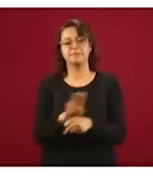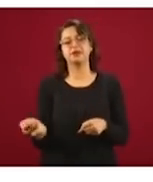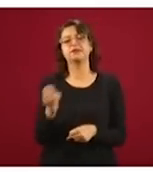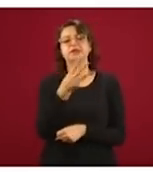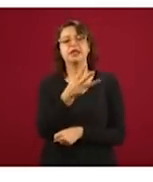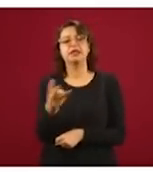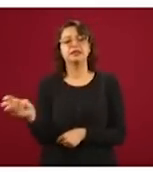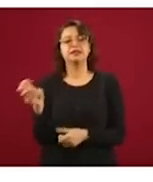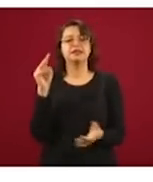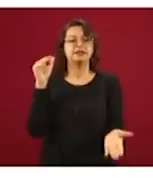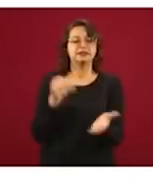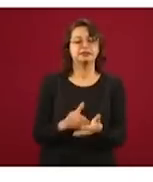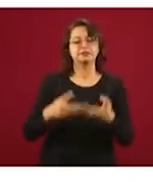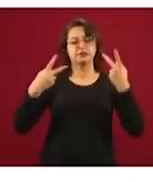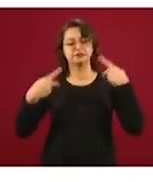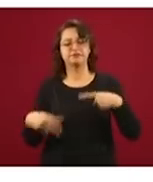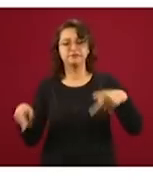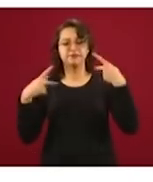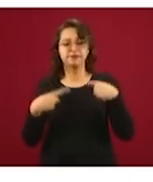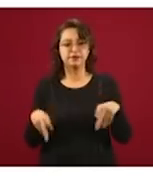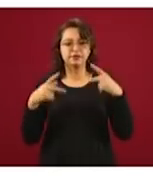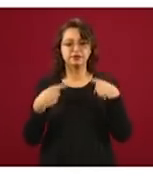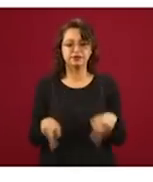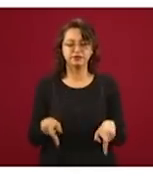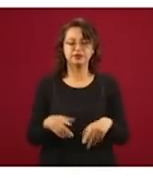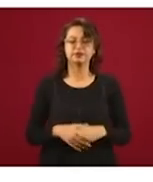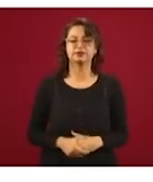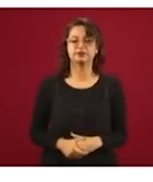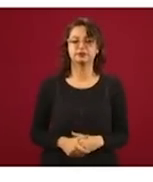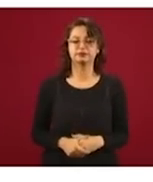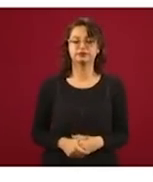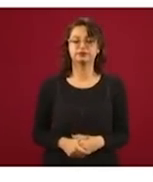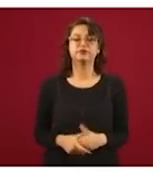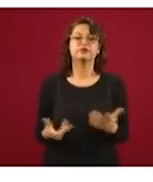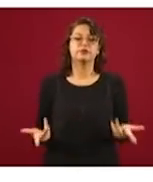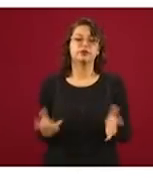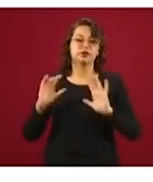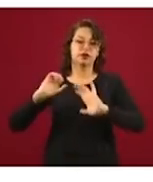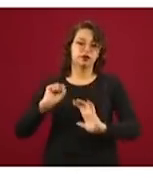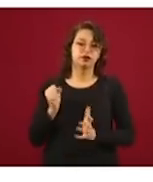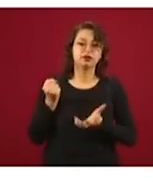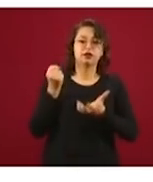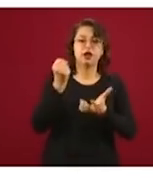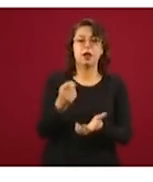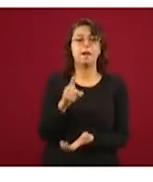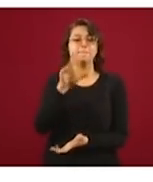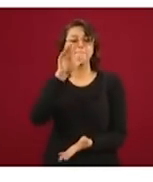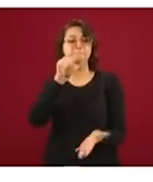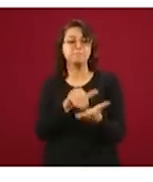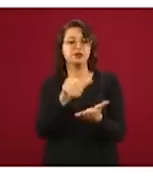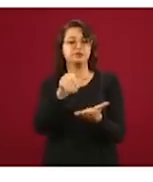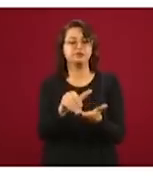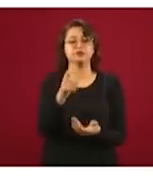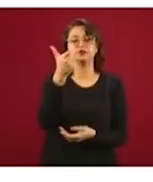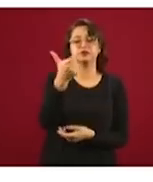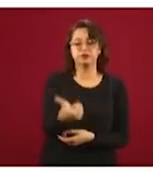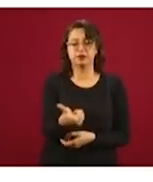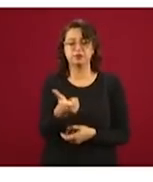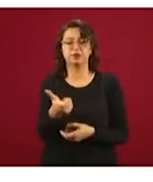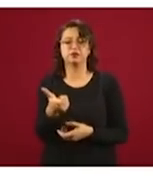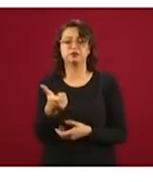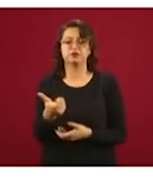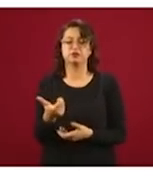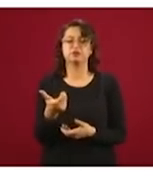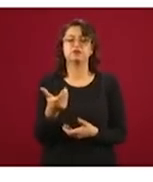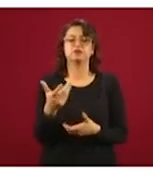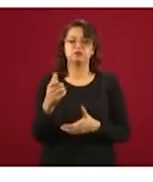300,000 personas y aprovechar un monto de inversión de más de 1,000 millones de pesos que